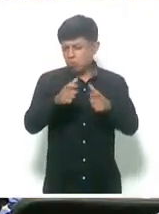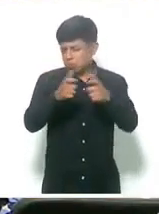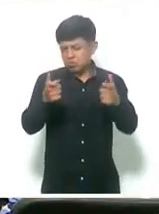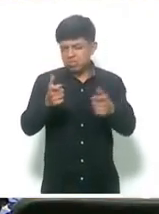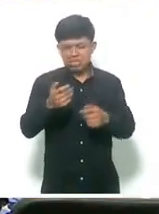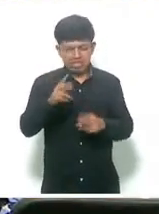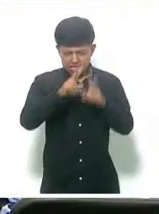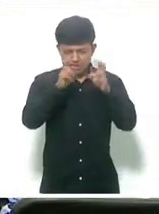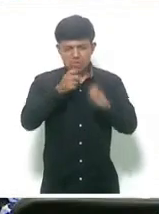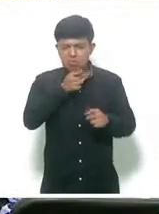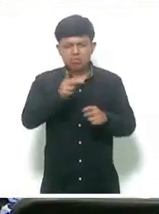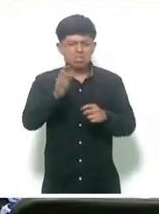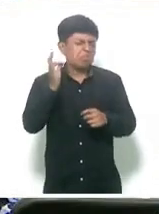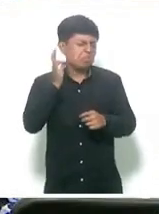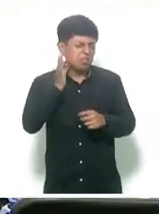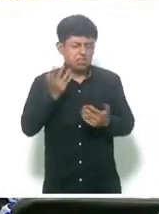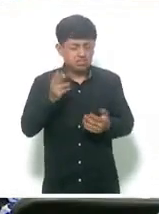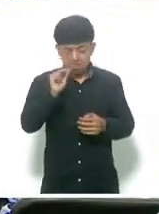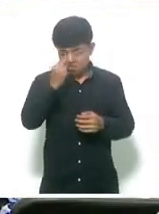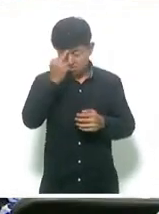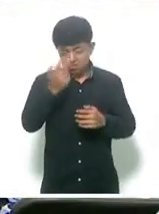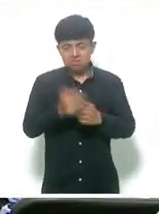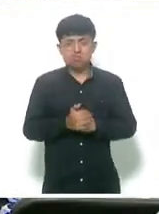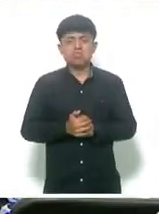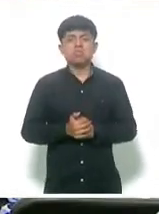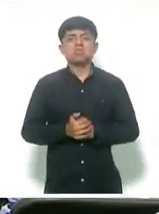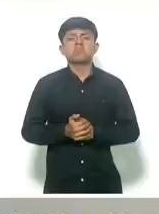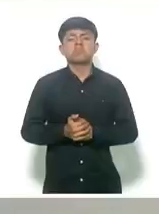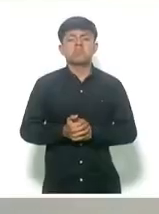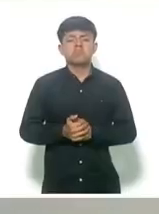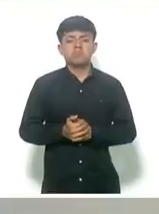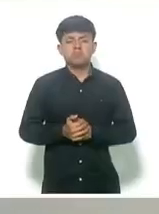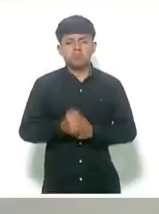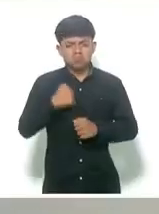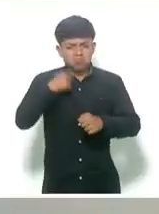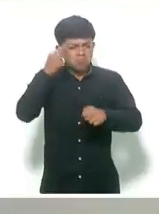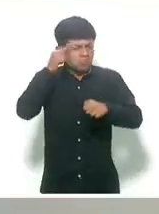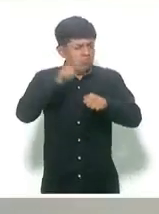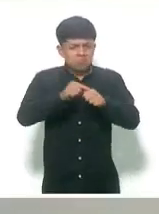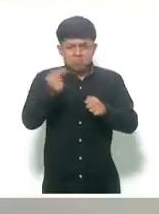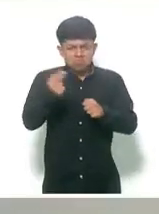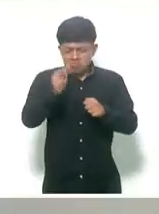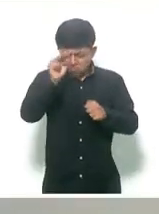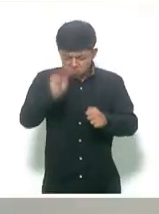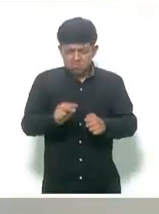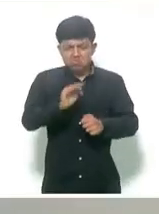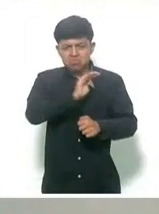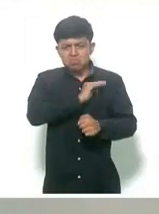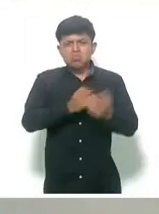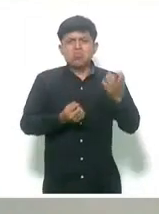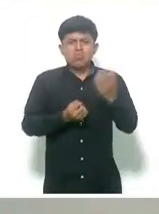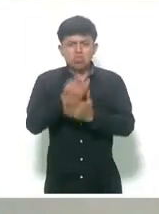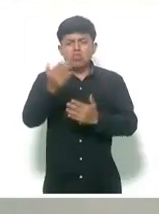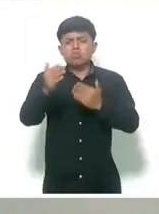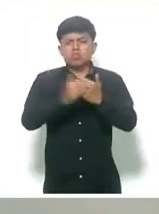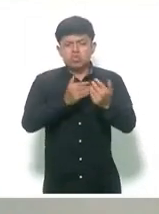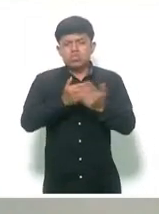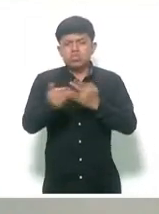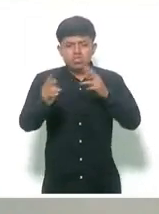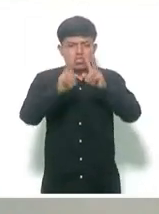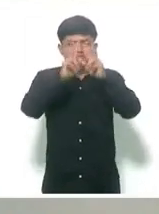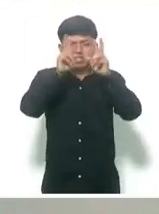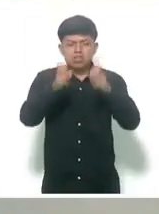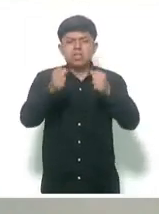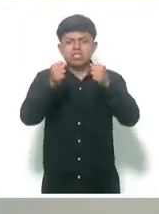fiscalía a ver e creo que hay que decirlo de esta manera Hay un nuevo modelo de materia